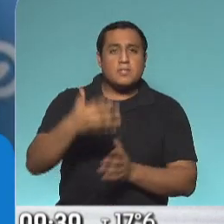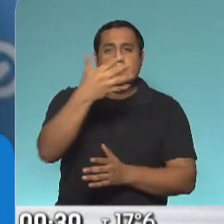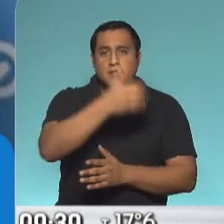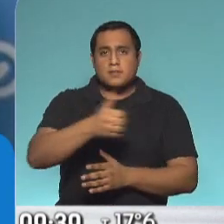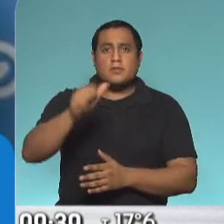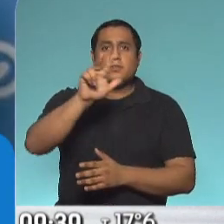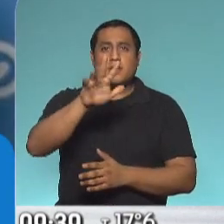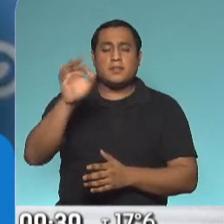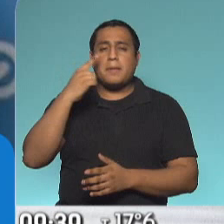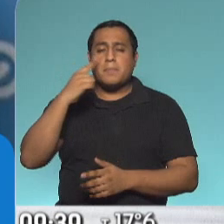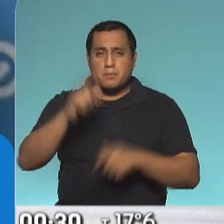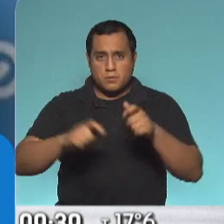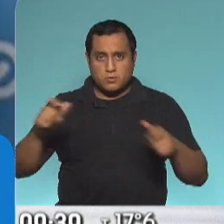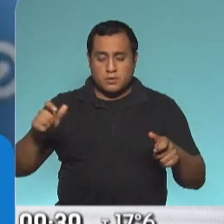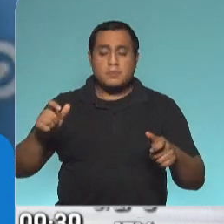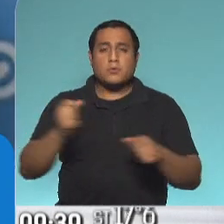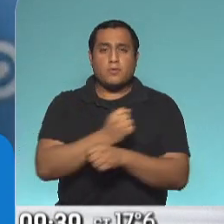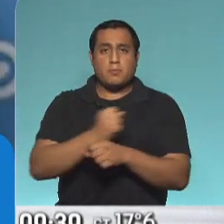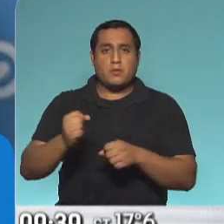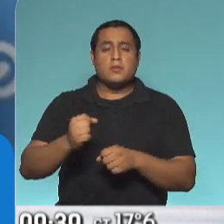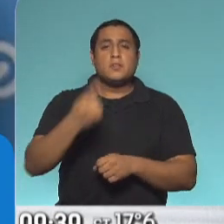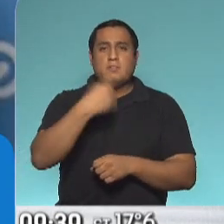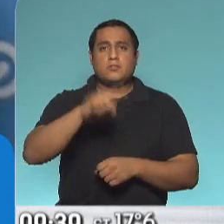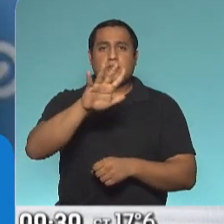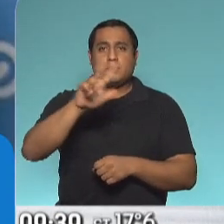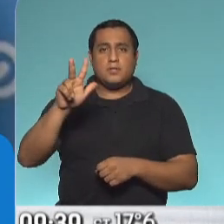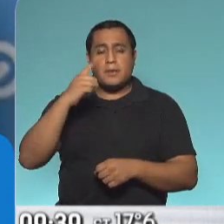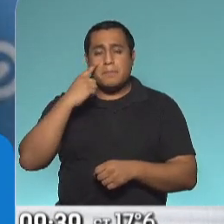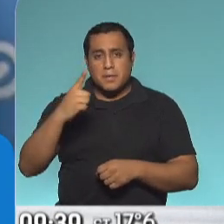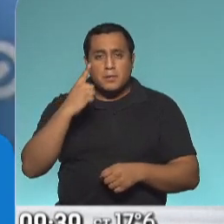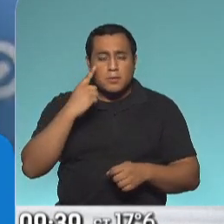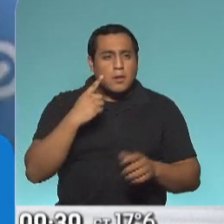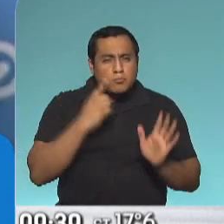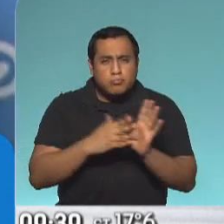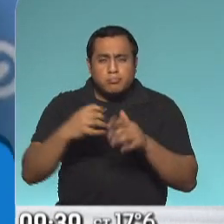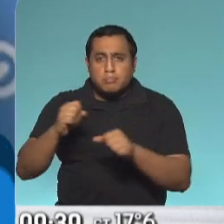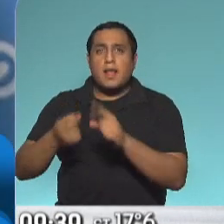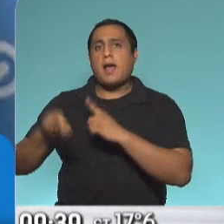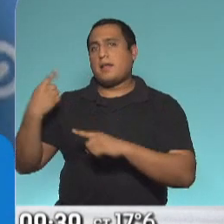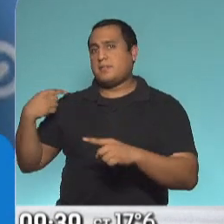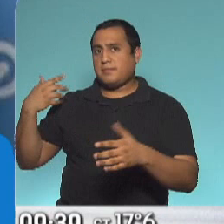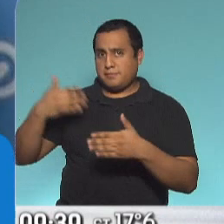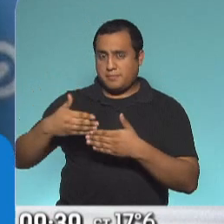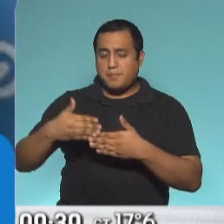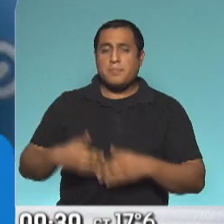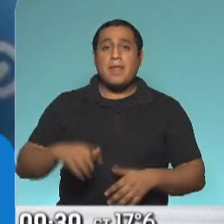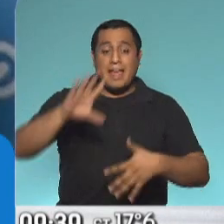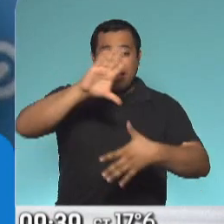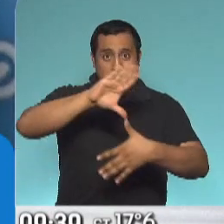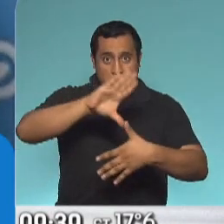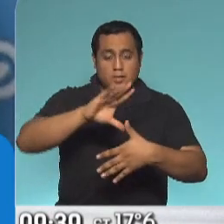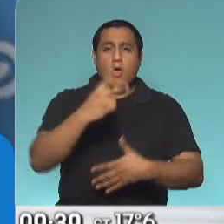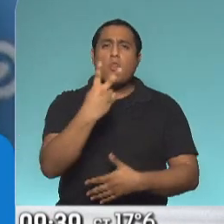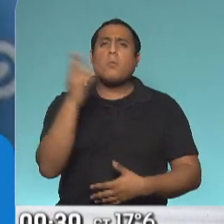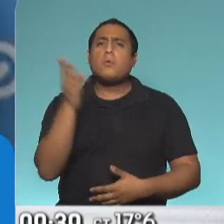630 mil casos y 153 mil diagnósticos en la jornada de ayer con respecto a la prevalencia en américa el